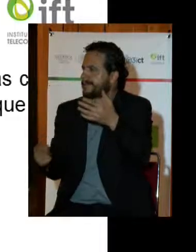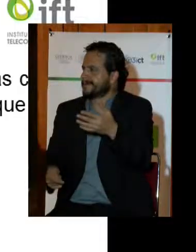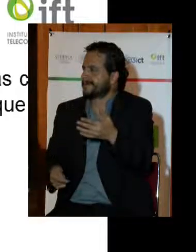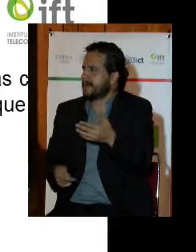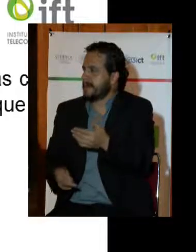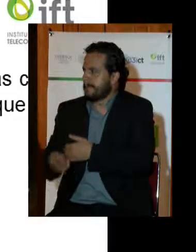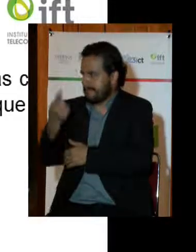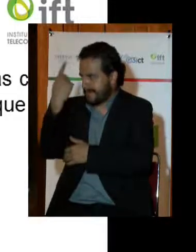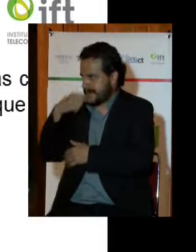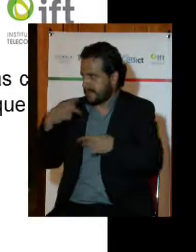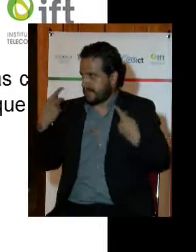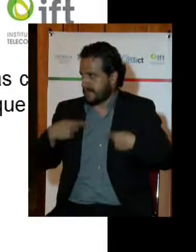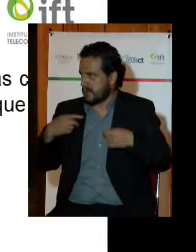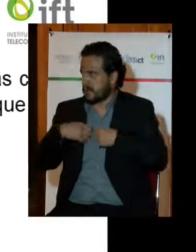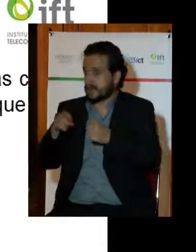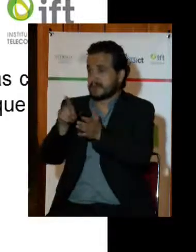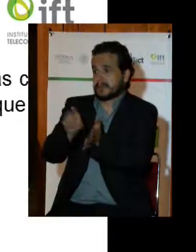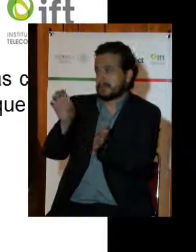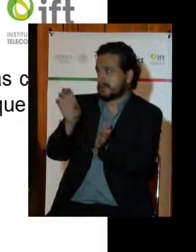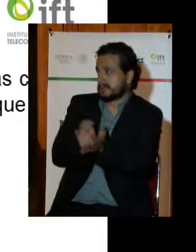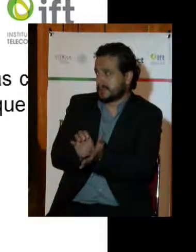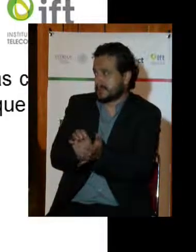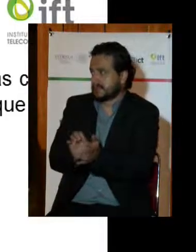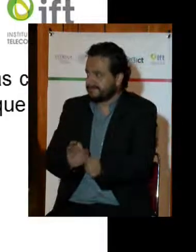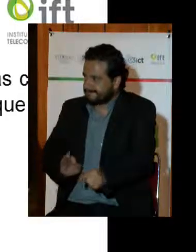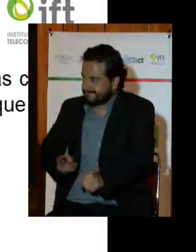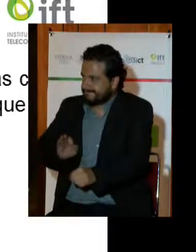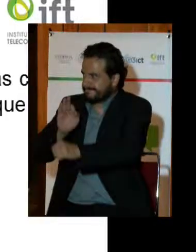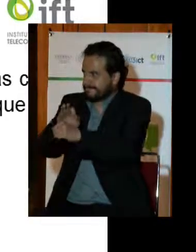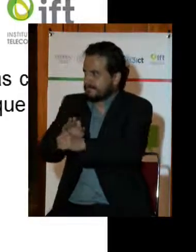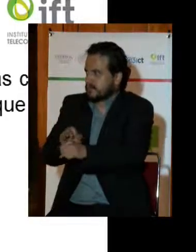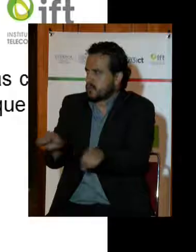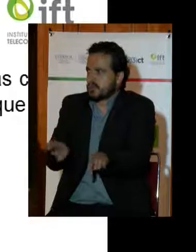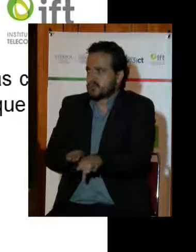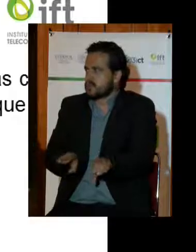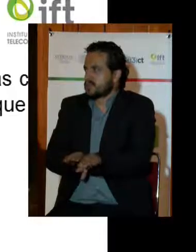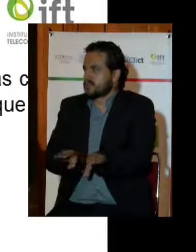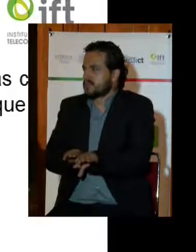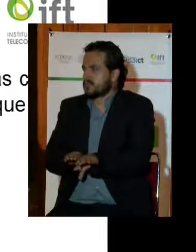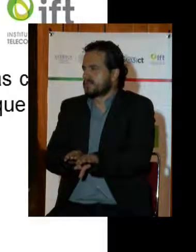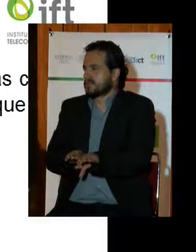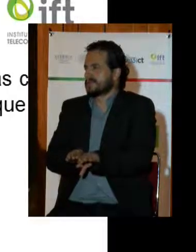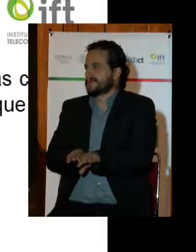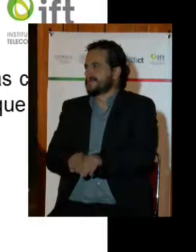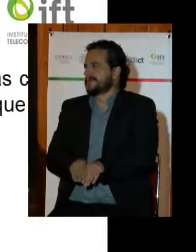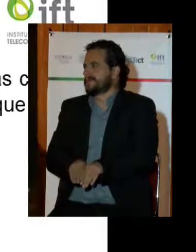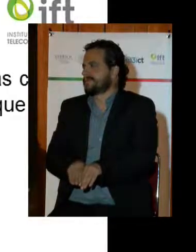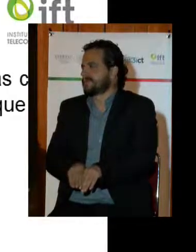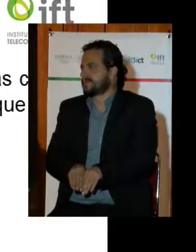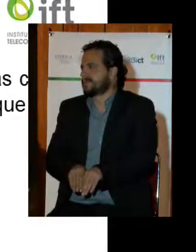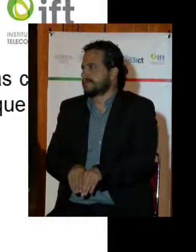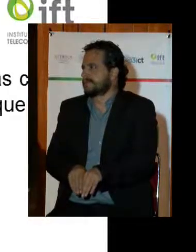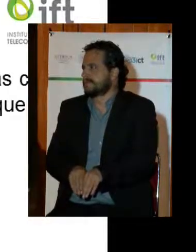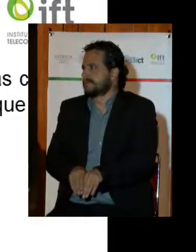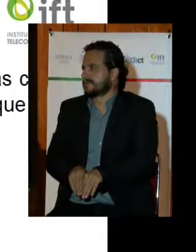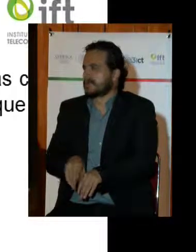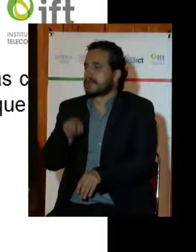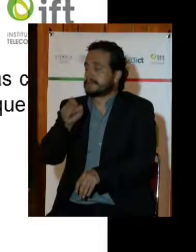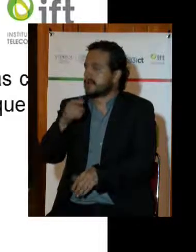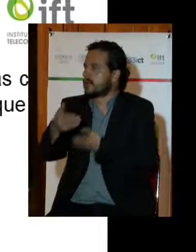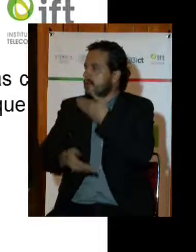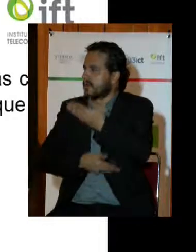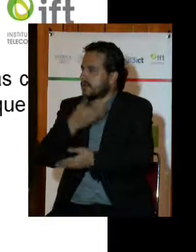personas con discapacidad y cómo beneficiarán el que servicios tan importantes como las telecomunicaciones,